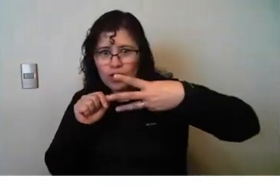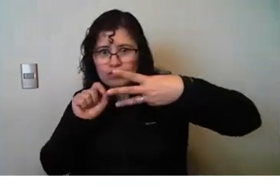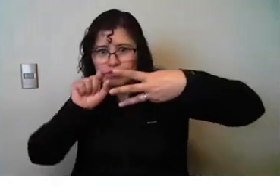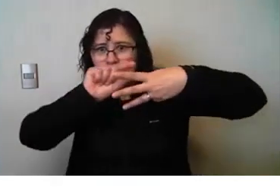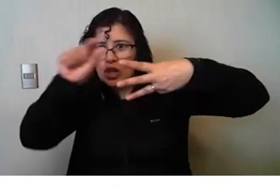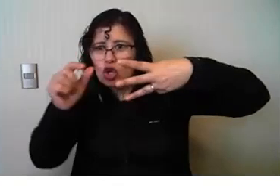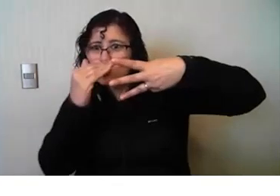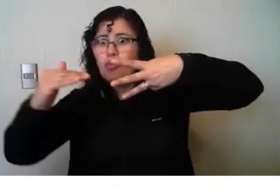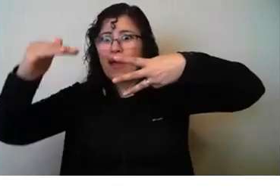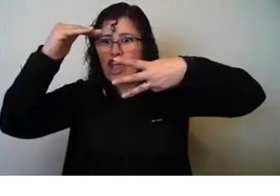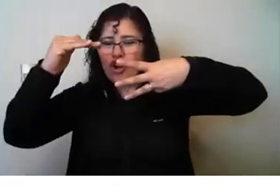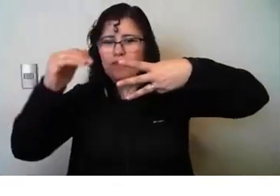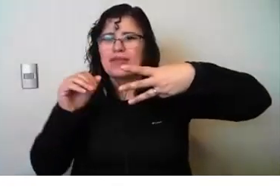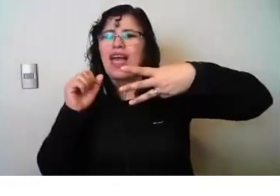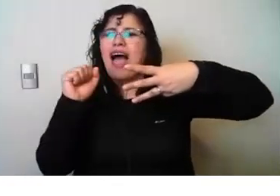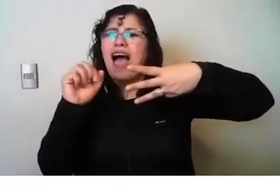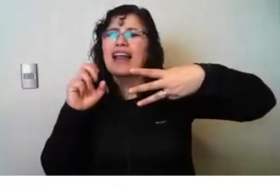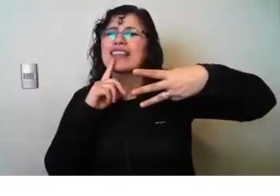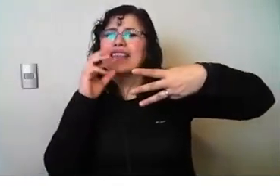superior.